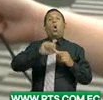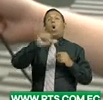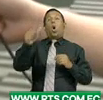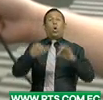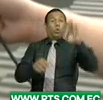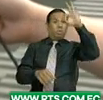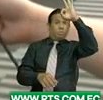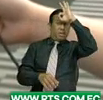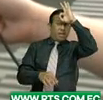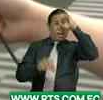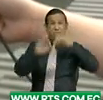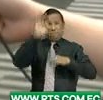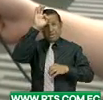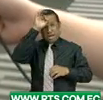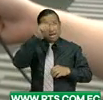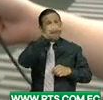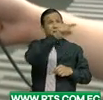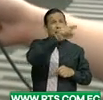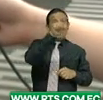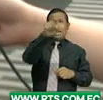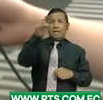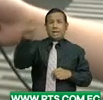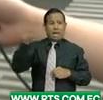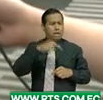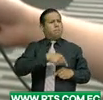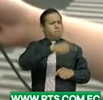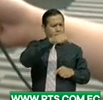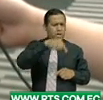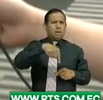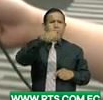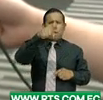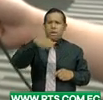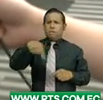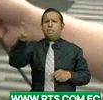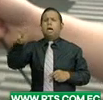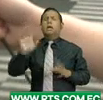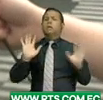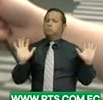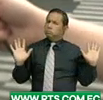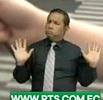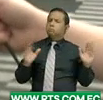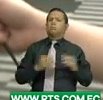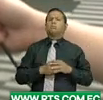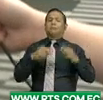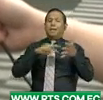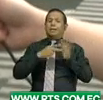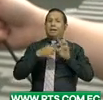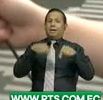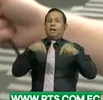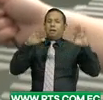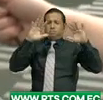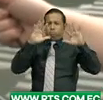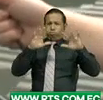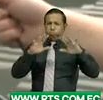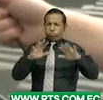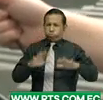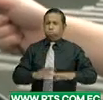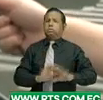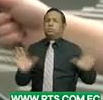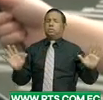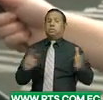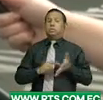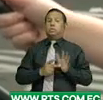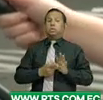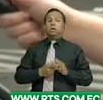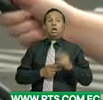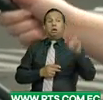población que necesitaba o que venía por si acaso con sintomatología o con la necesidad de la prueba del hisopado. Tenemos dos